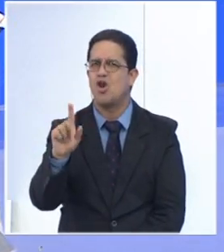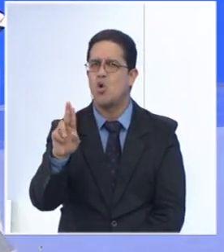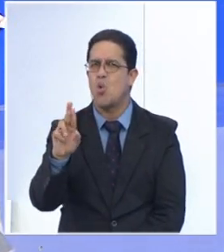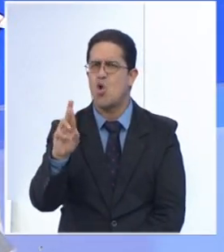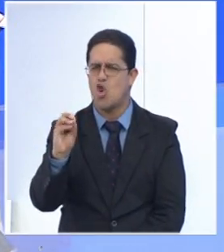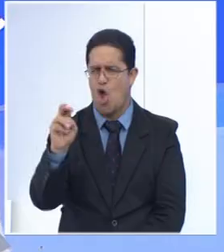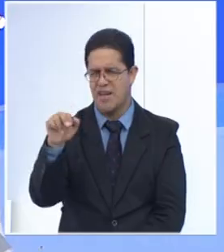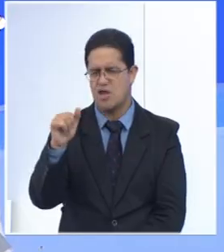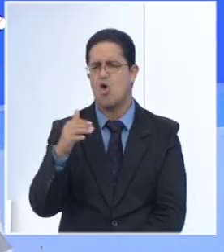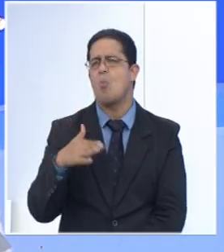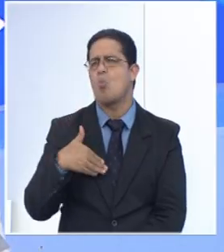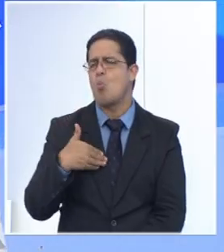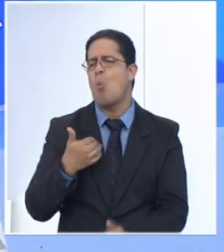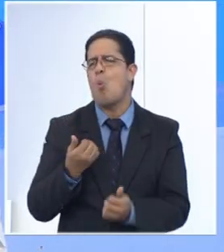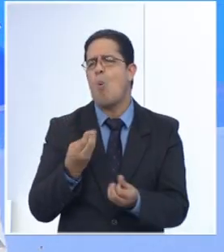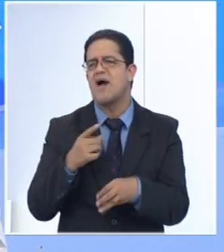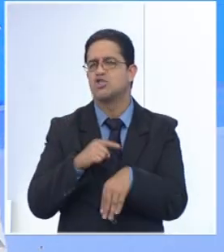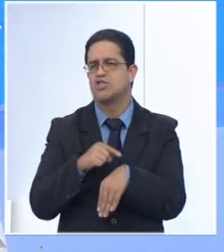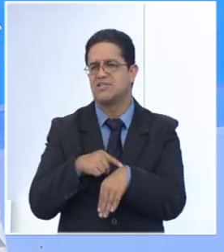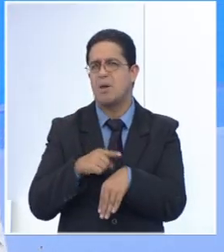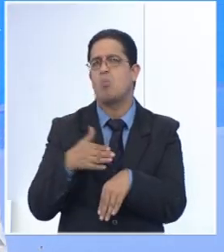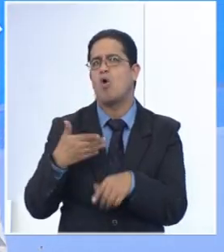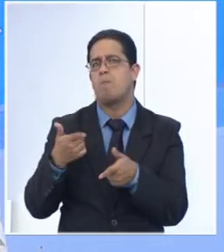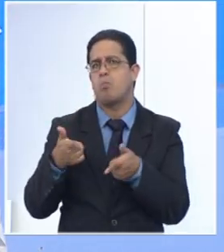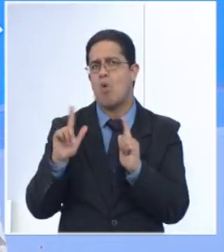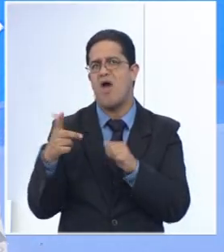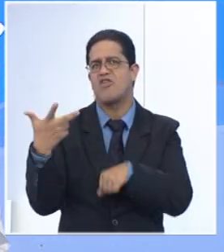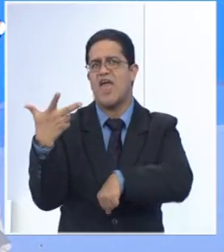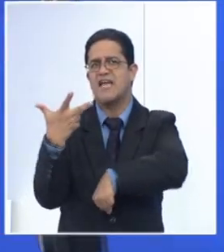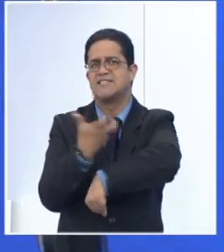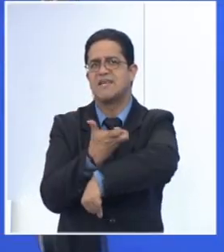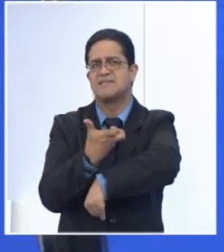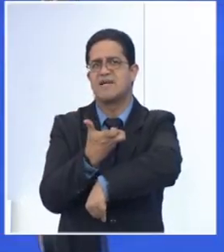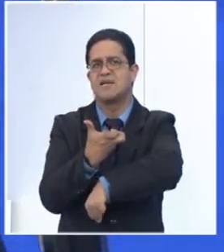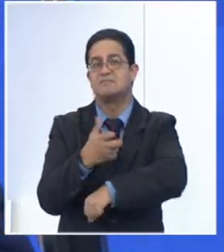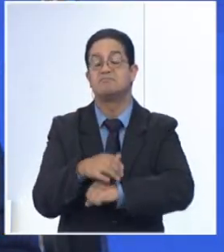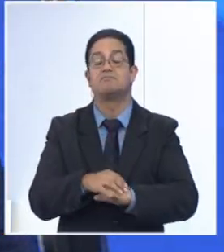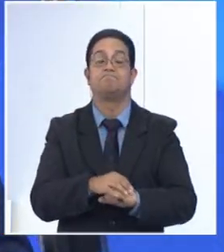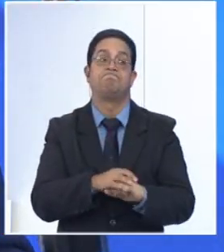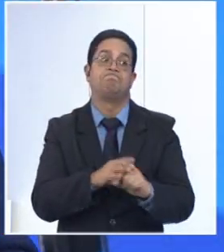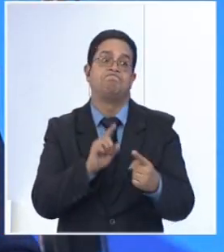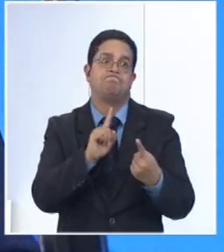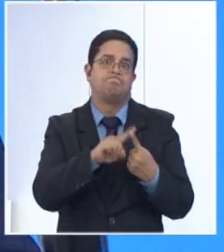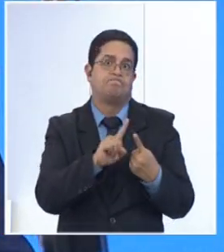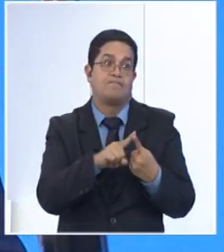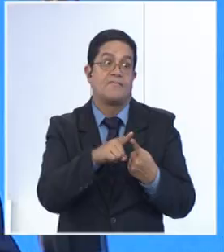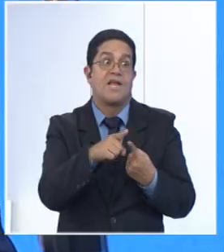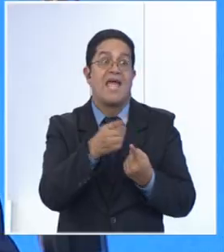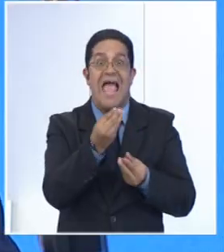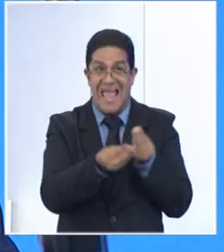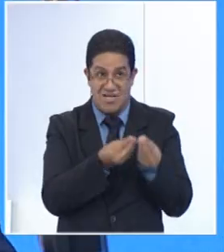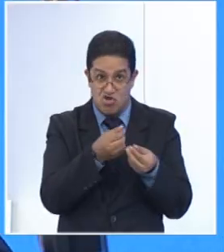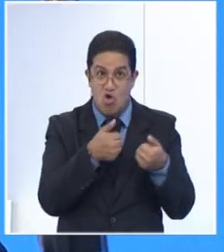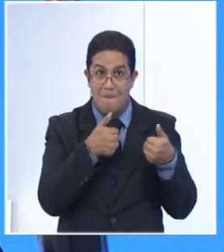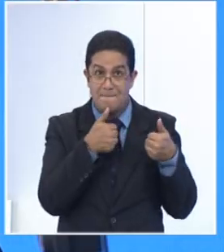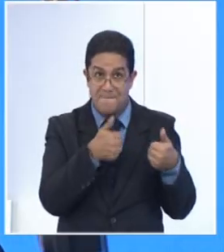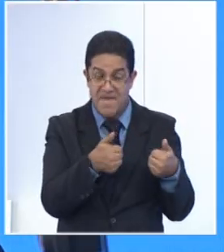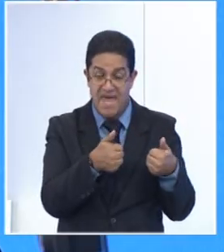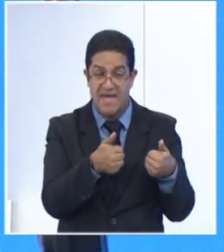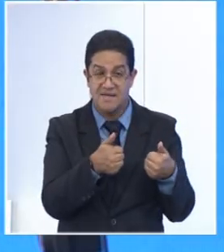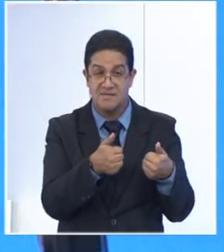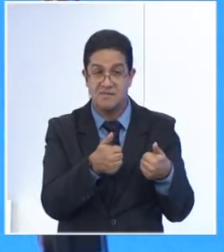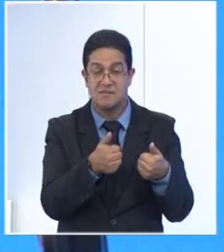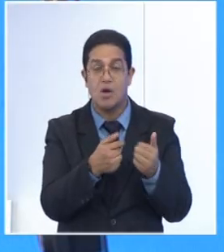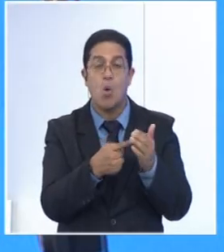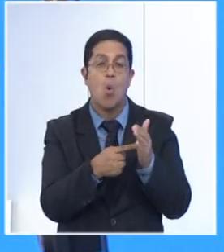colocación, o sea, cada cuánto se podrían inyectar en una de las articulaciones. Bueno, lo ideal es que si está bien indicado, más de una vez al